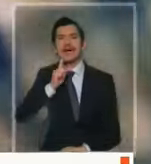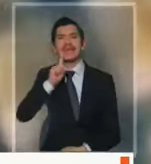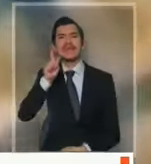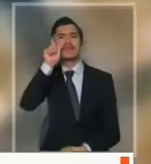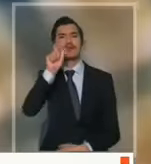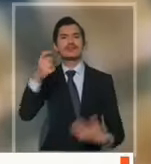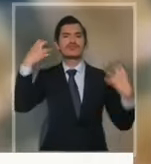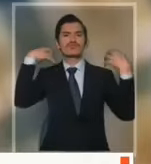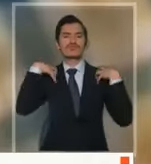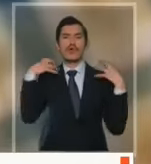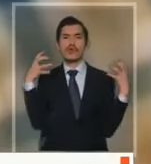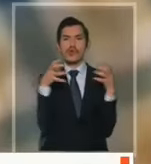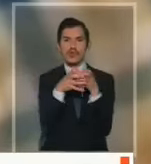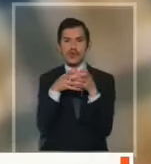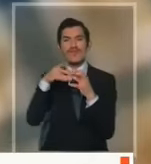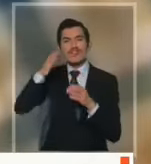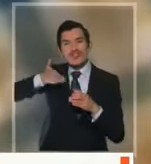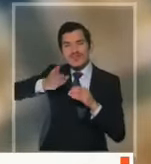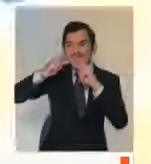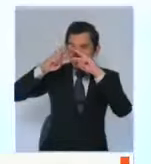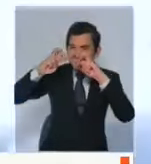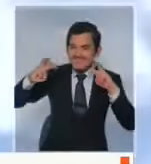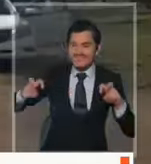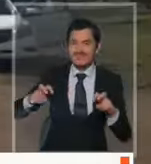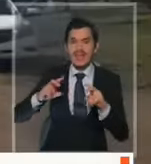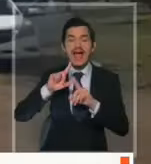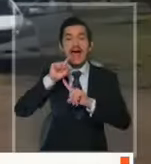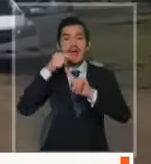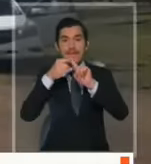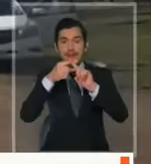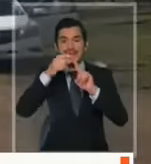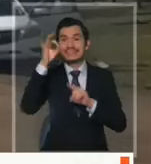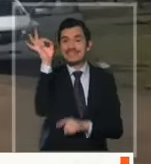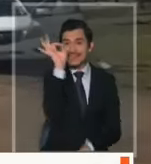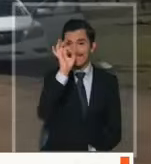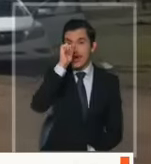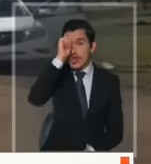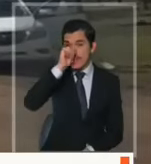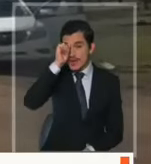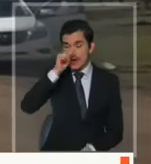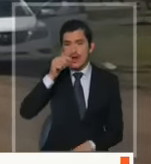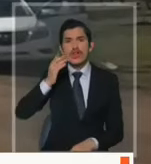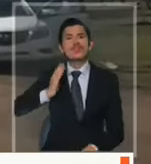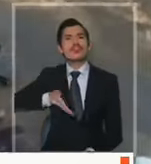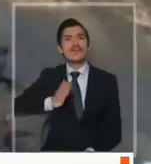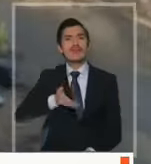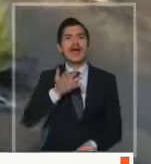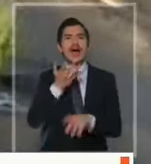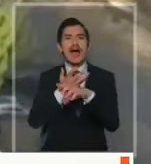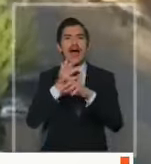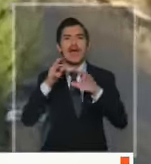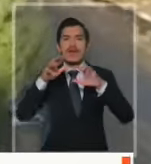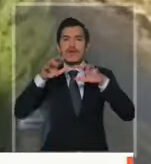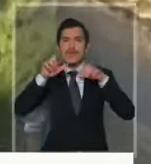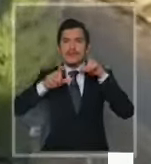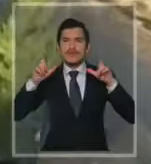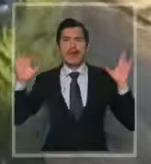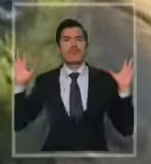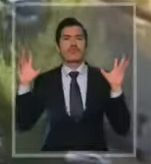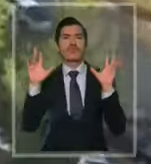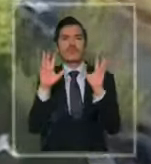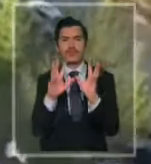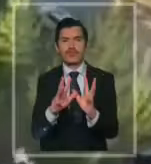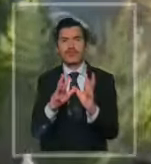un inocente sigue en pie. Además, gran parte de los fines de semana siguen habiendo eventos en el complejo hípico Empedrado, presuntamente